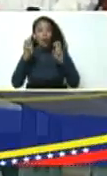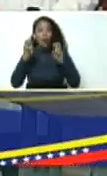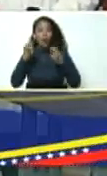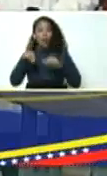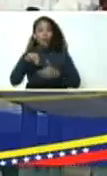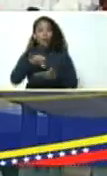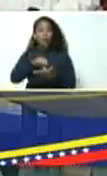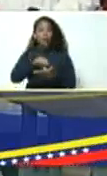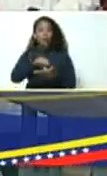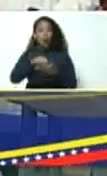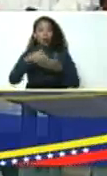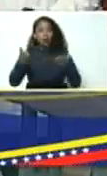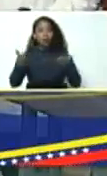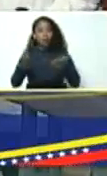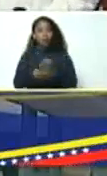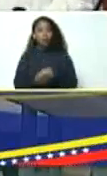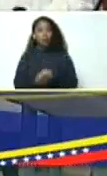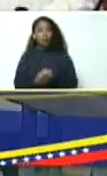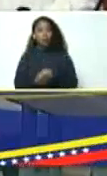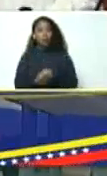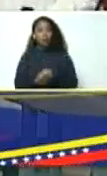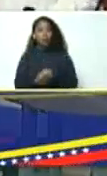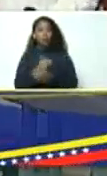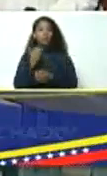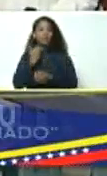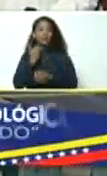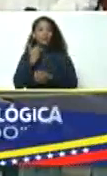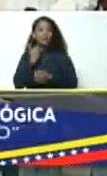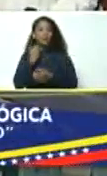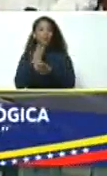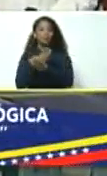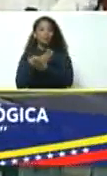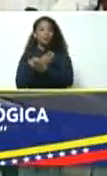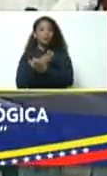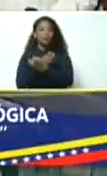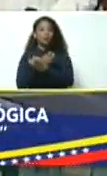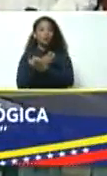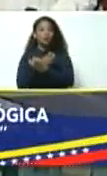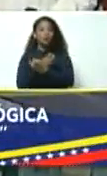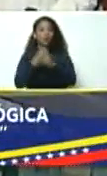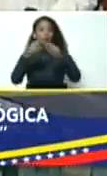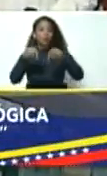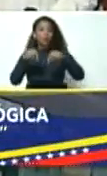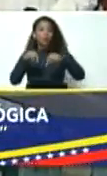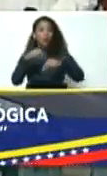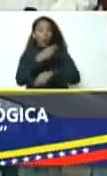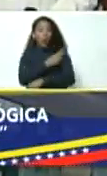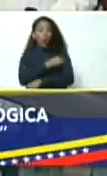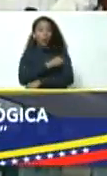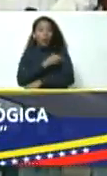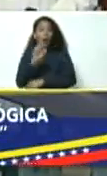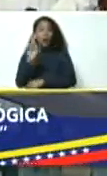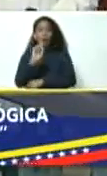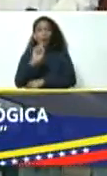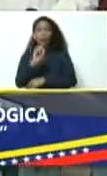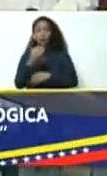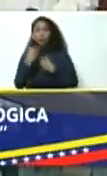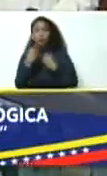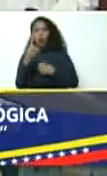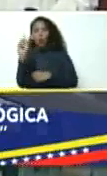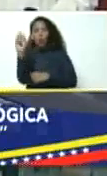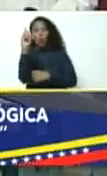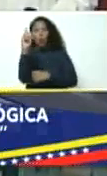centro de patología y anatomía de este hospital, que no es para